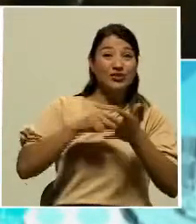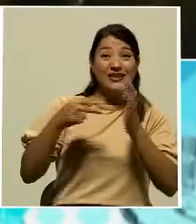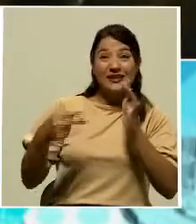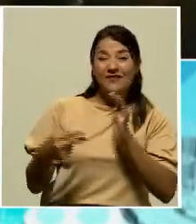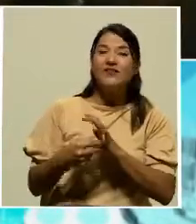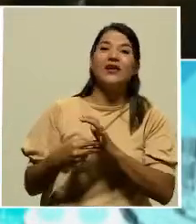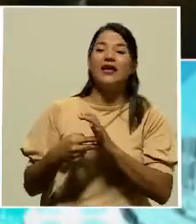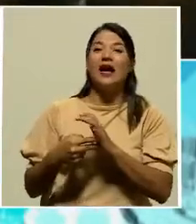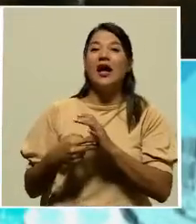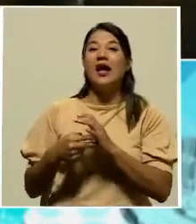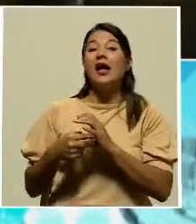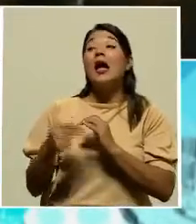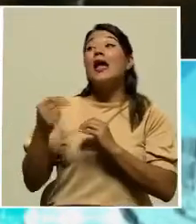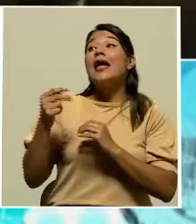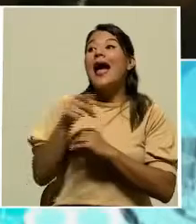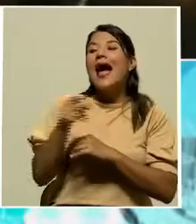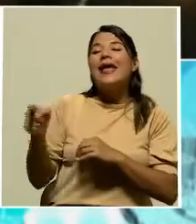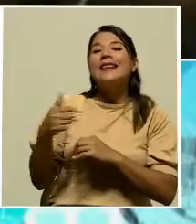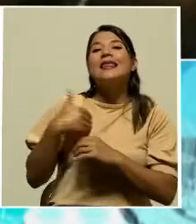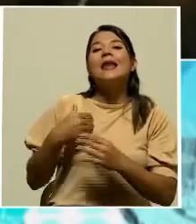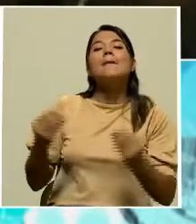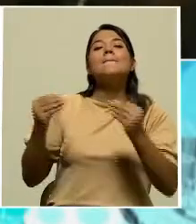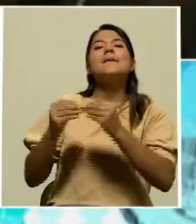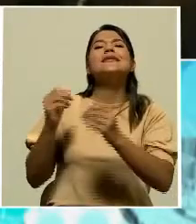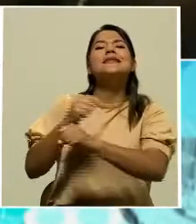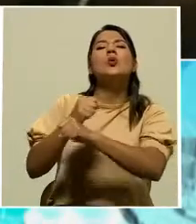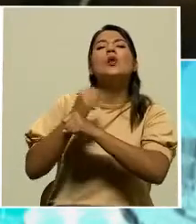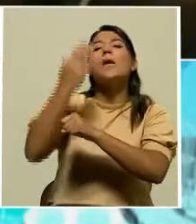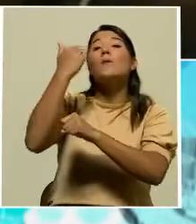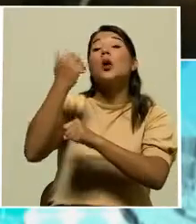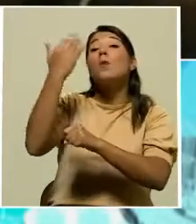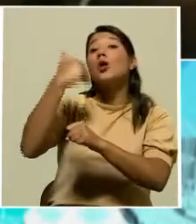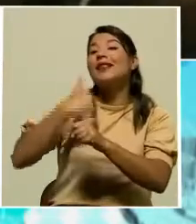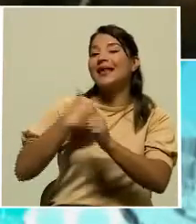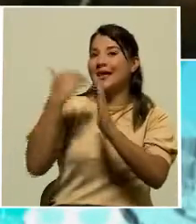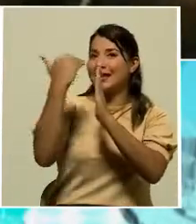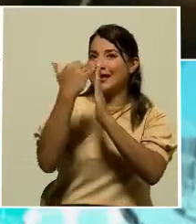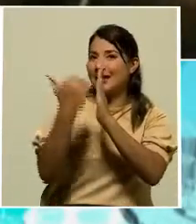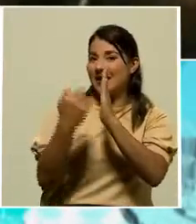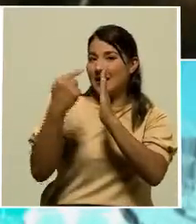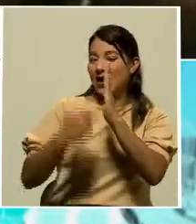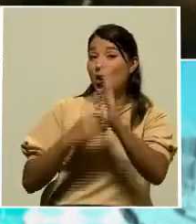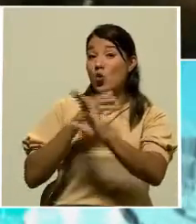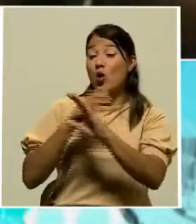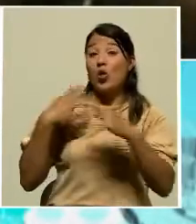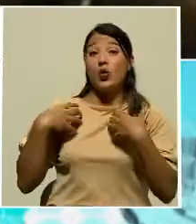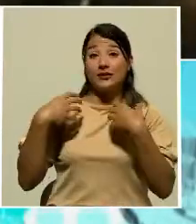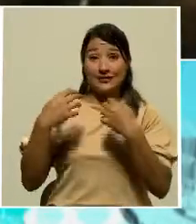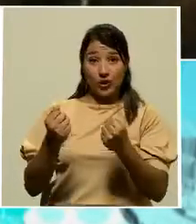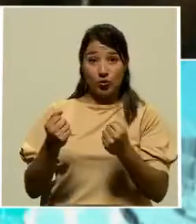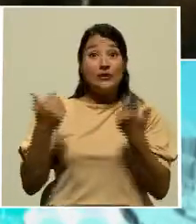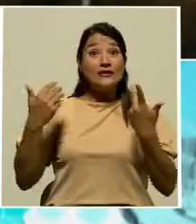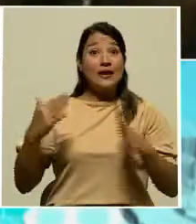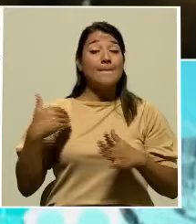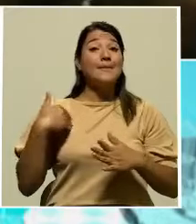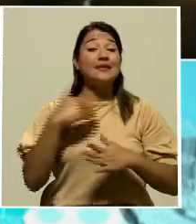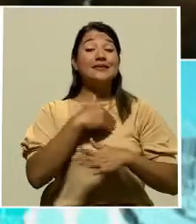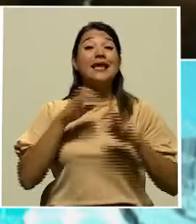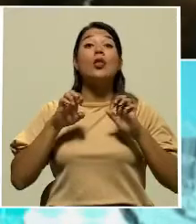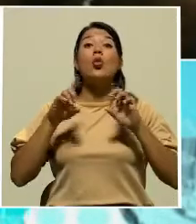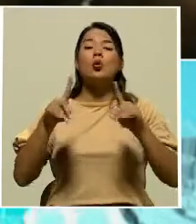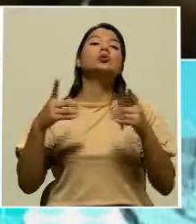porque hay medidas, hay protocolos sanitarios, y aquí el MEP desarrolló con sus expertos,